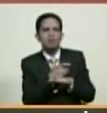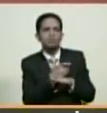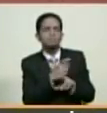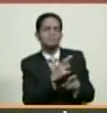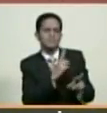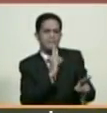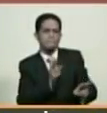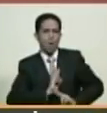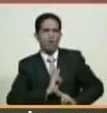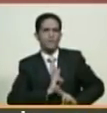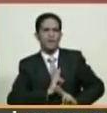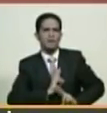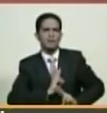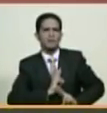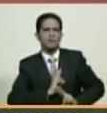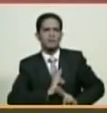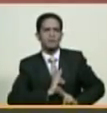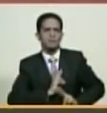respondan.